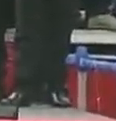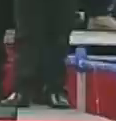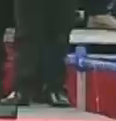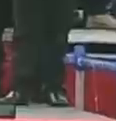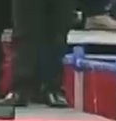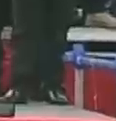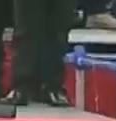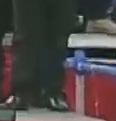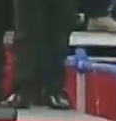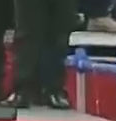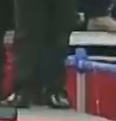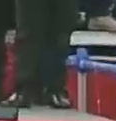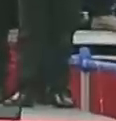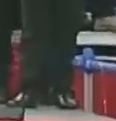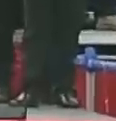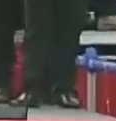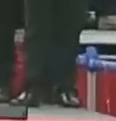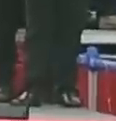solo